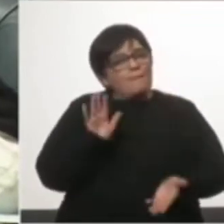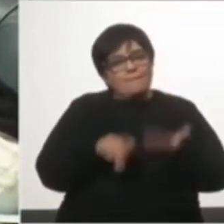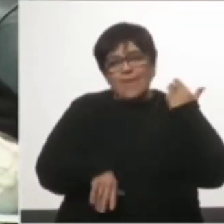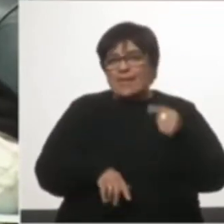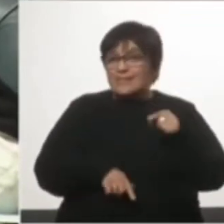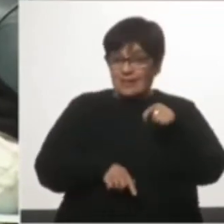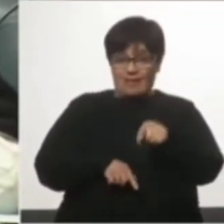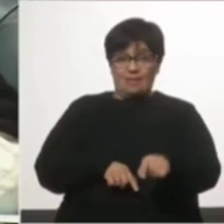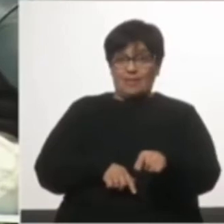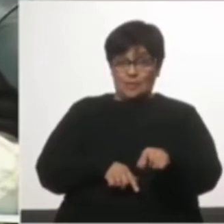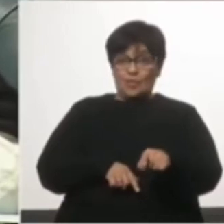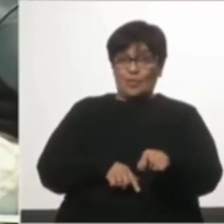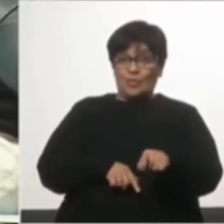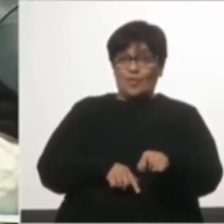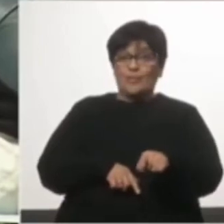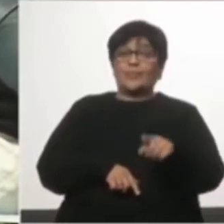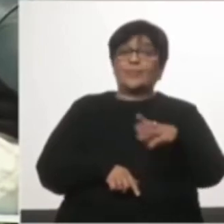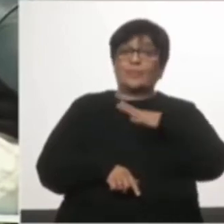hay todo